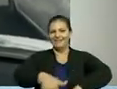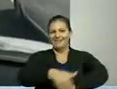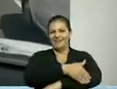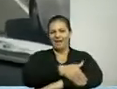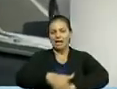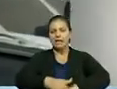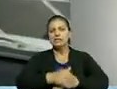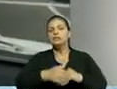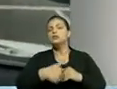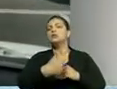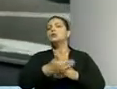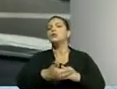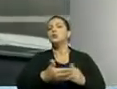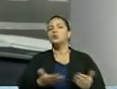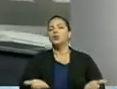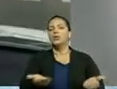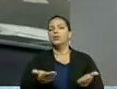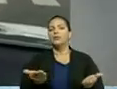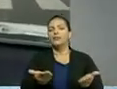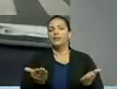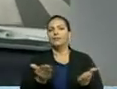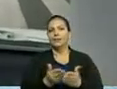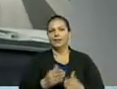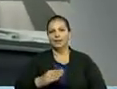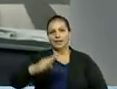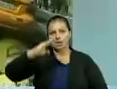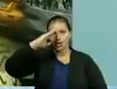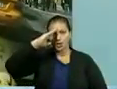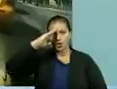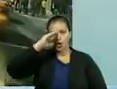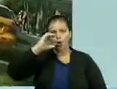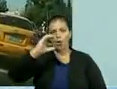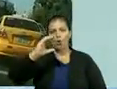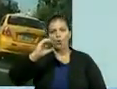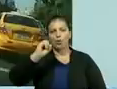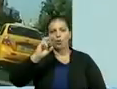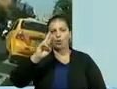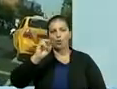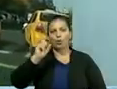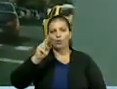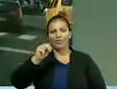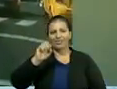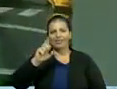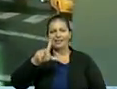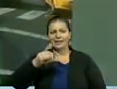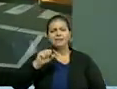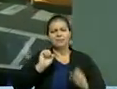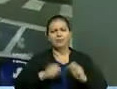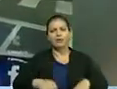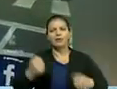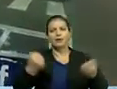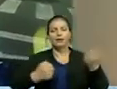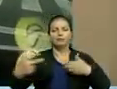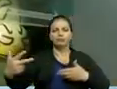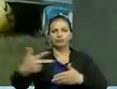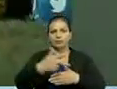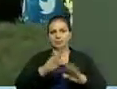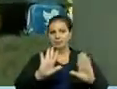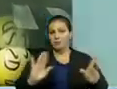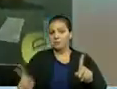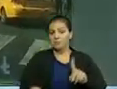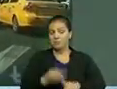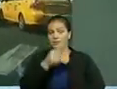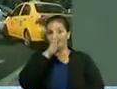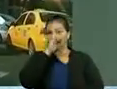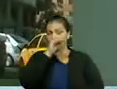circulación de los buses, es por la calle Coronel, pero por ahora, hasta que no haya otra inspección que se prevé que la realicen